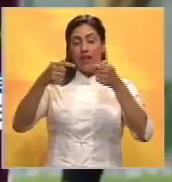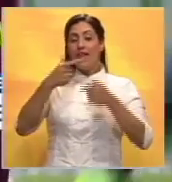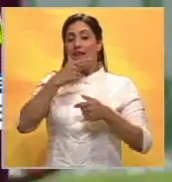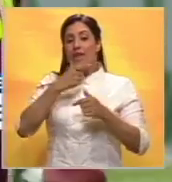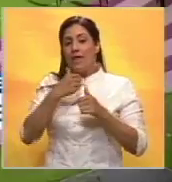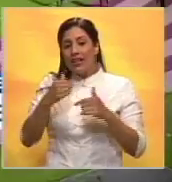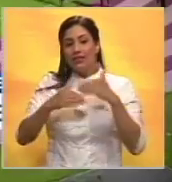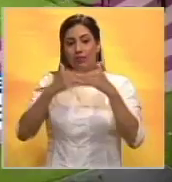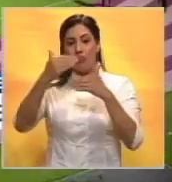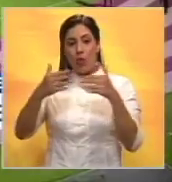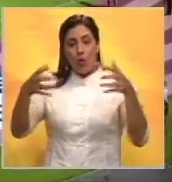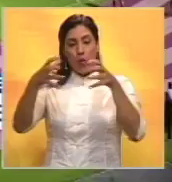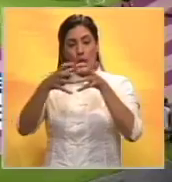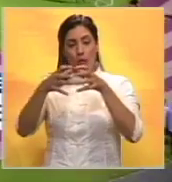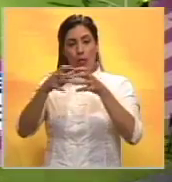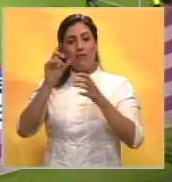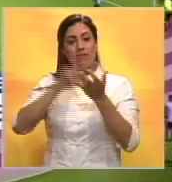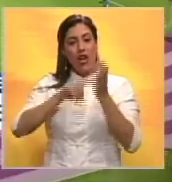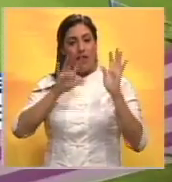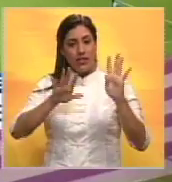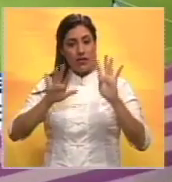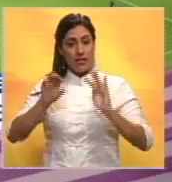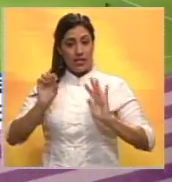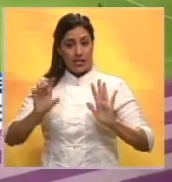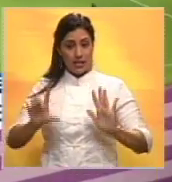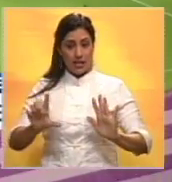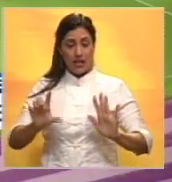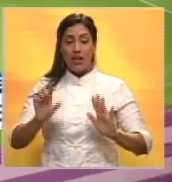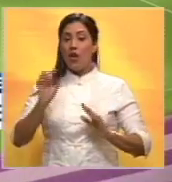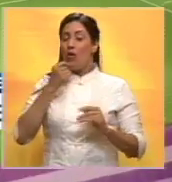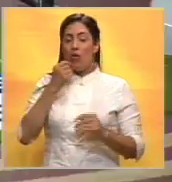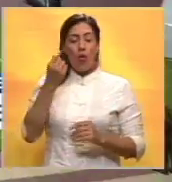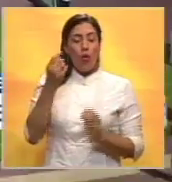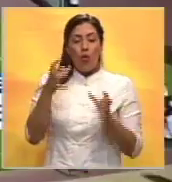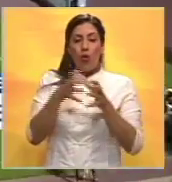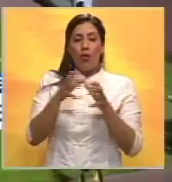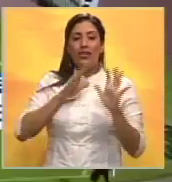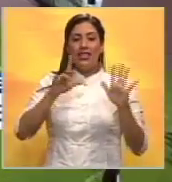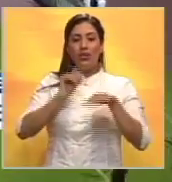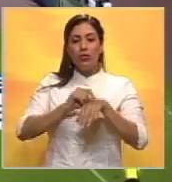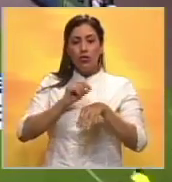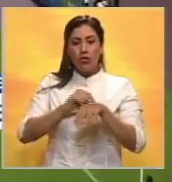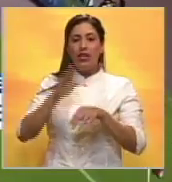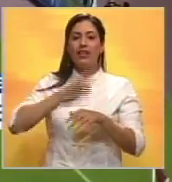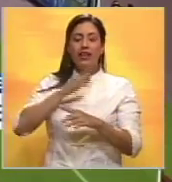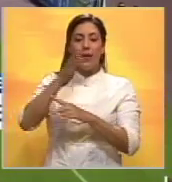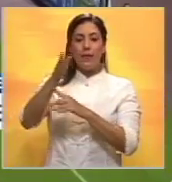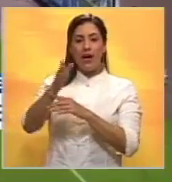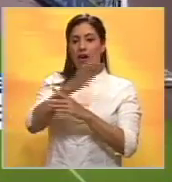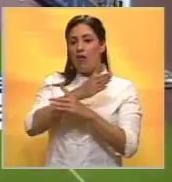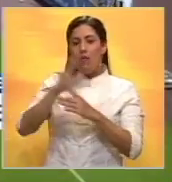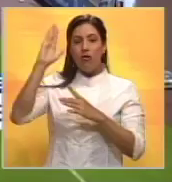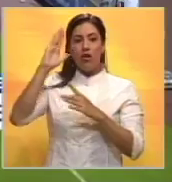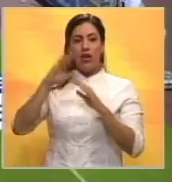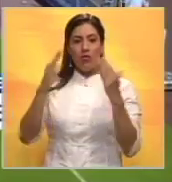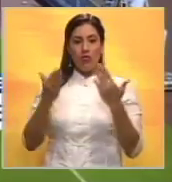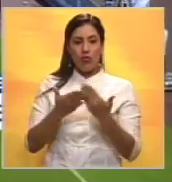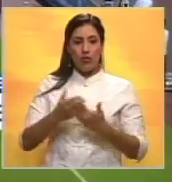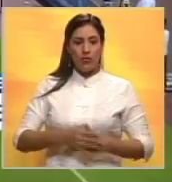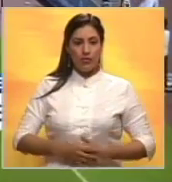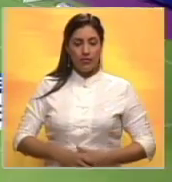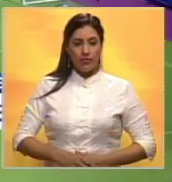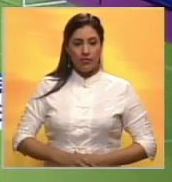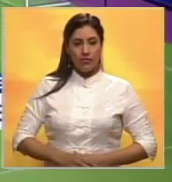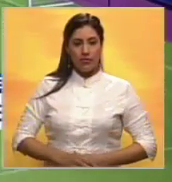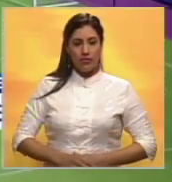fase final del torneo esto 1997 ningún equipo que ha logrado los siete puntos ha quedado fuera del